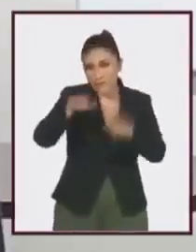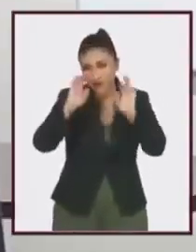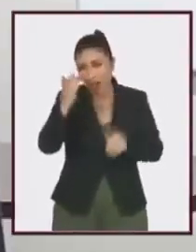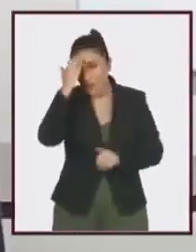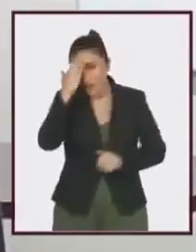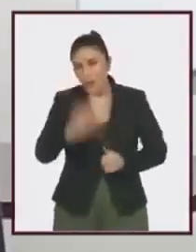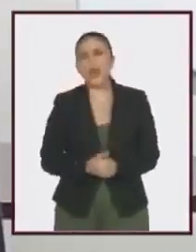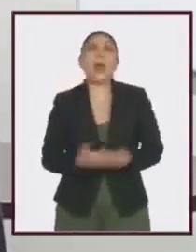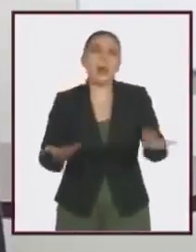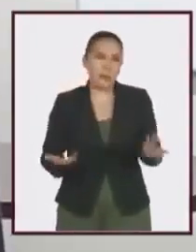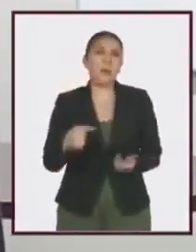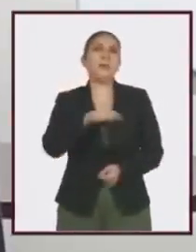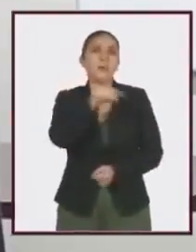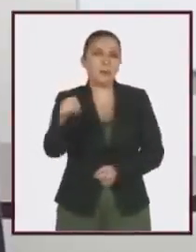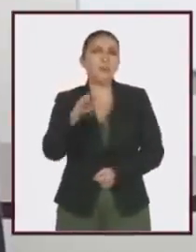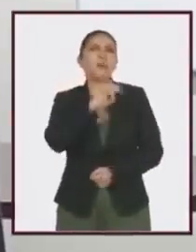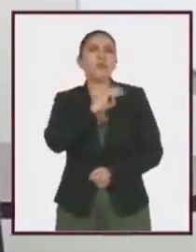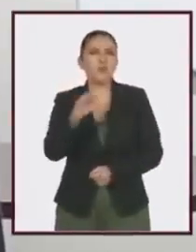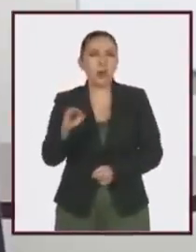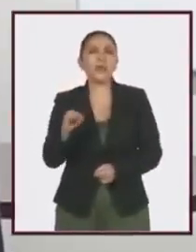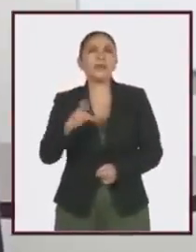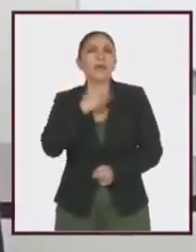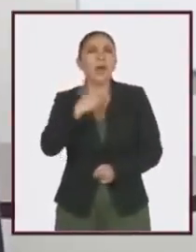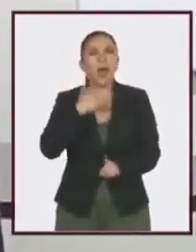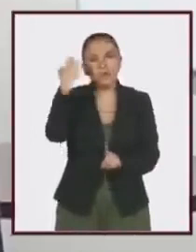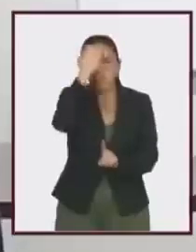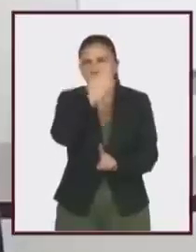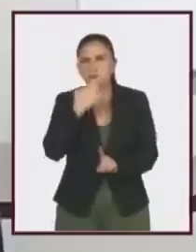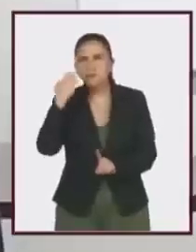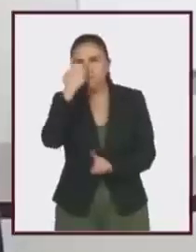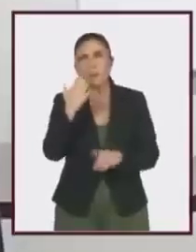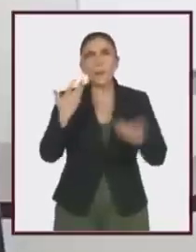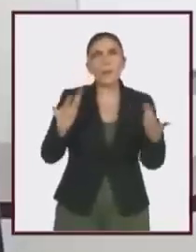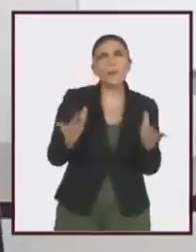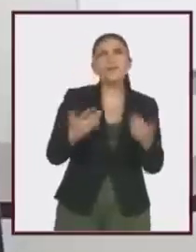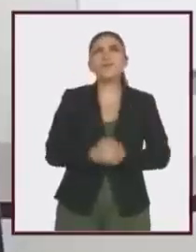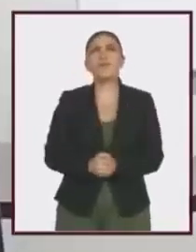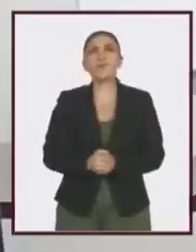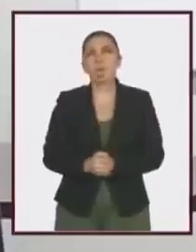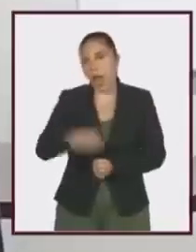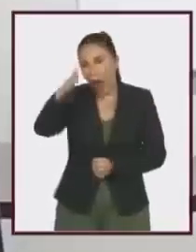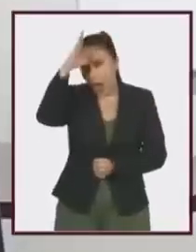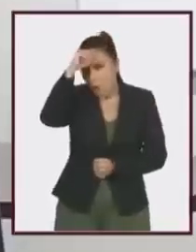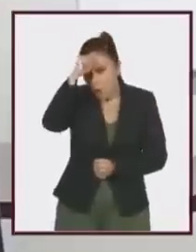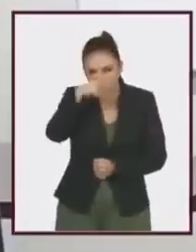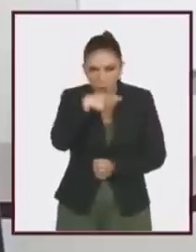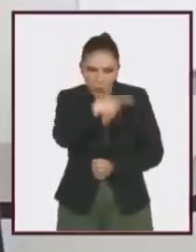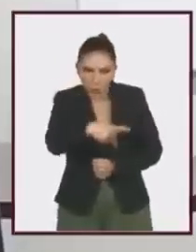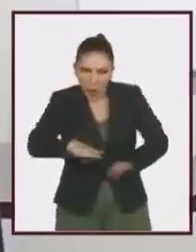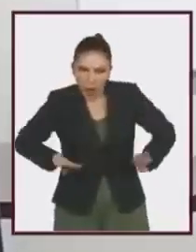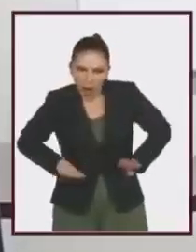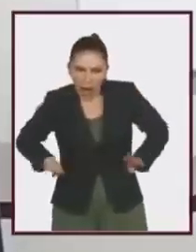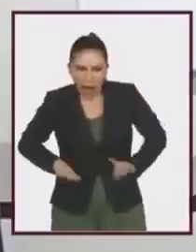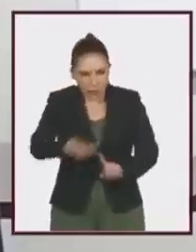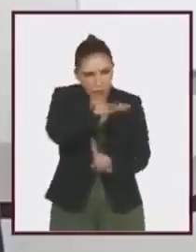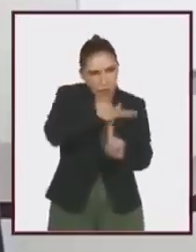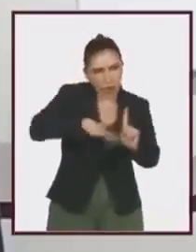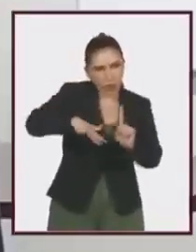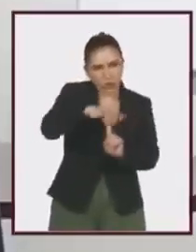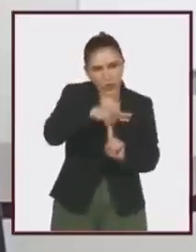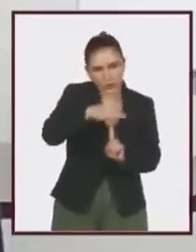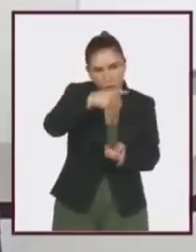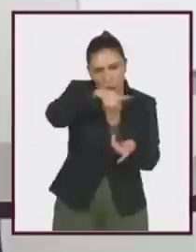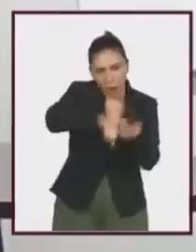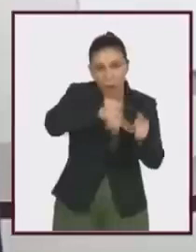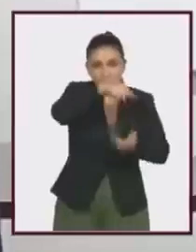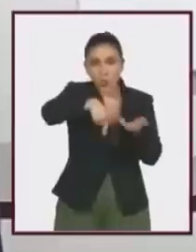ahí ustedes pueden analizar cómo, de acuerdo a las características del contexto en el cual se ubica